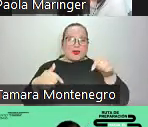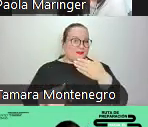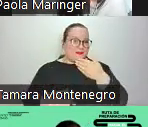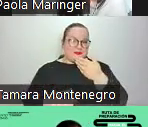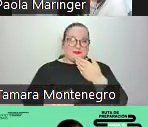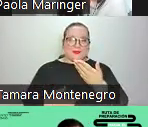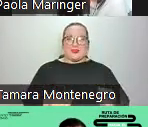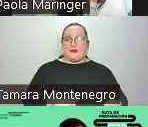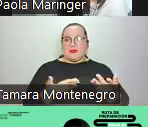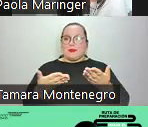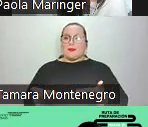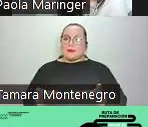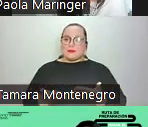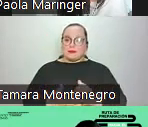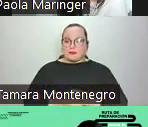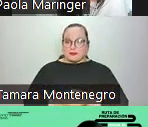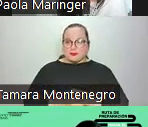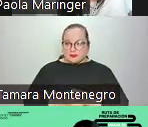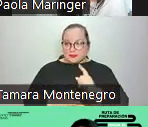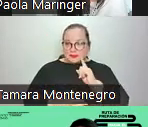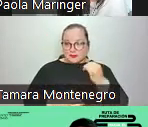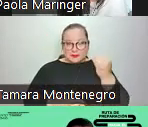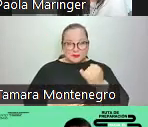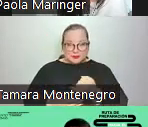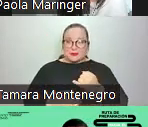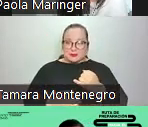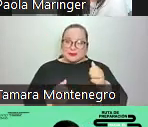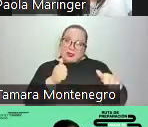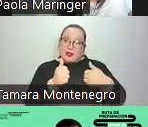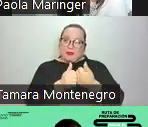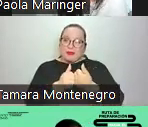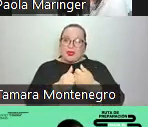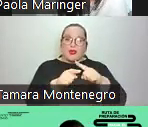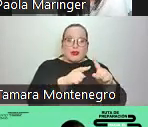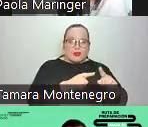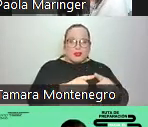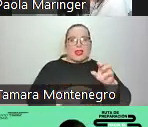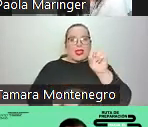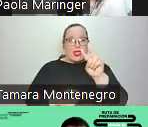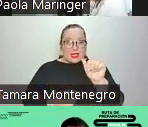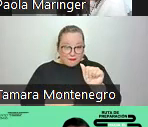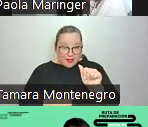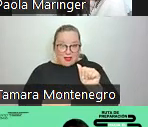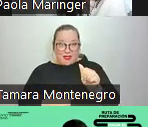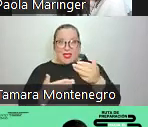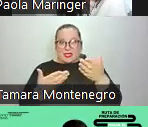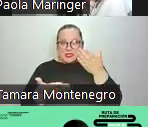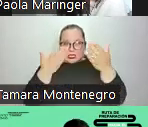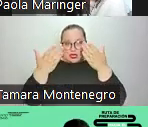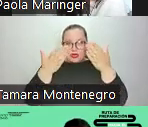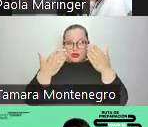dar la bienvenida a quien nos ha acompañado, como bien lo decía anteriormente en ediciones anteriores, Eva Sánchez, Tienes psicólogo